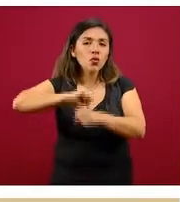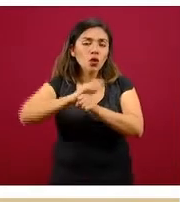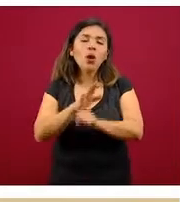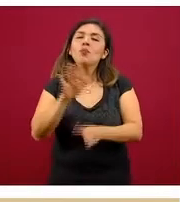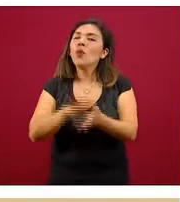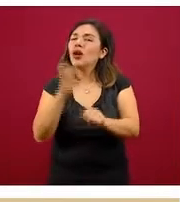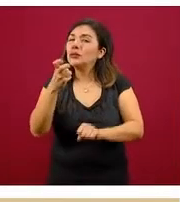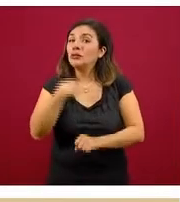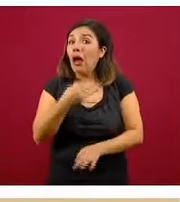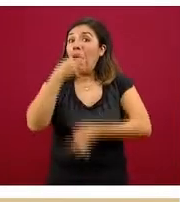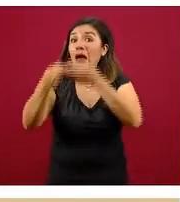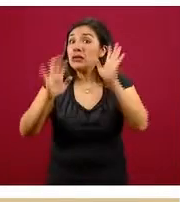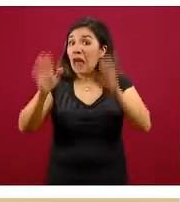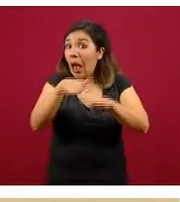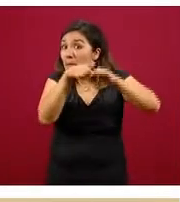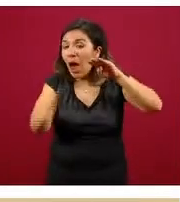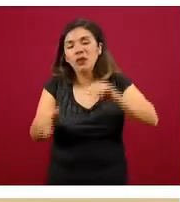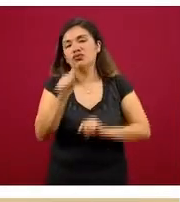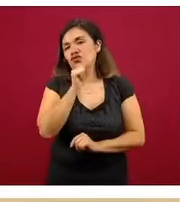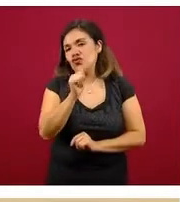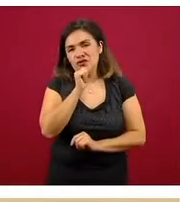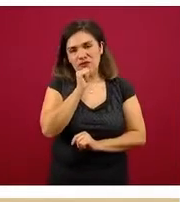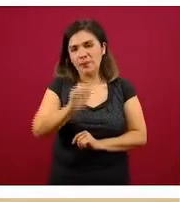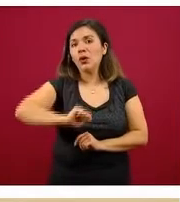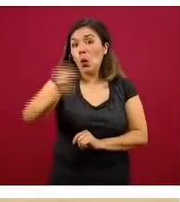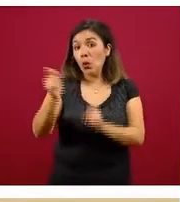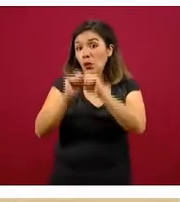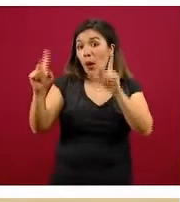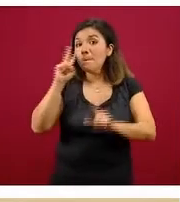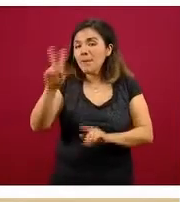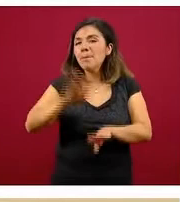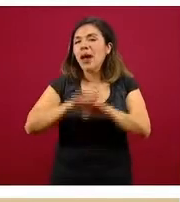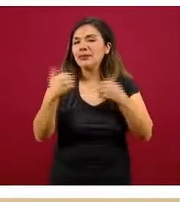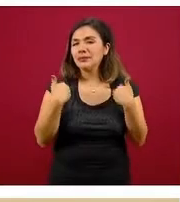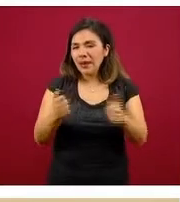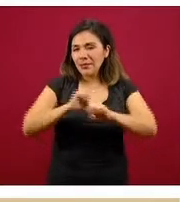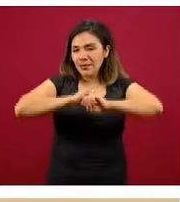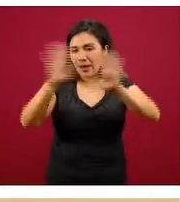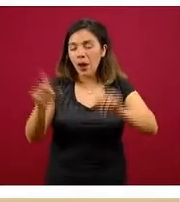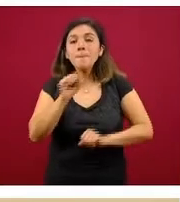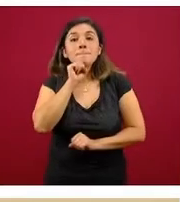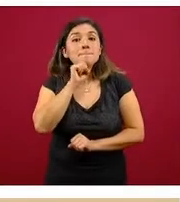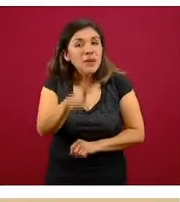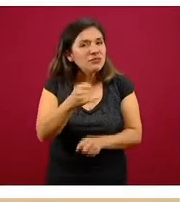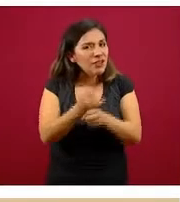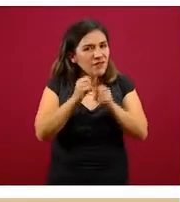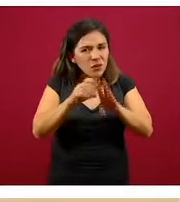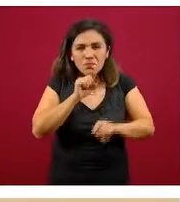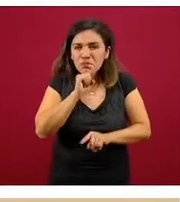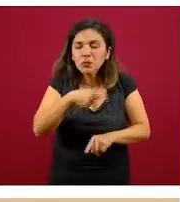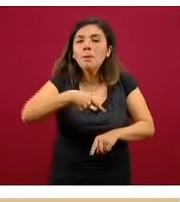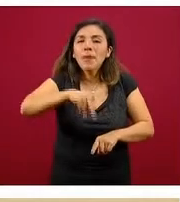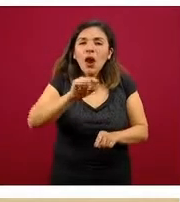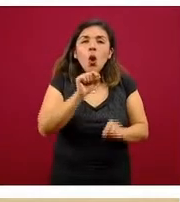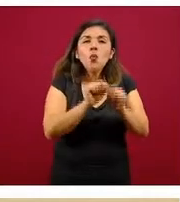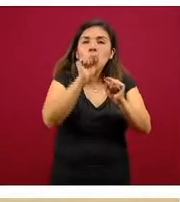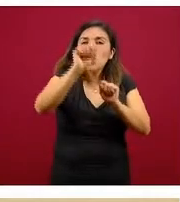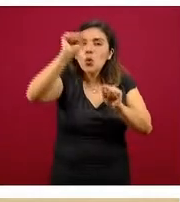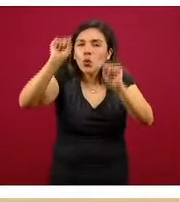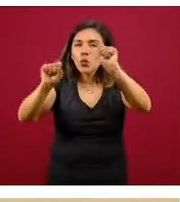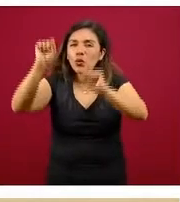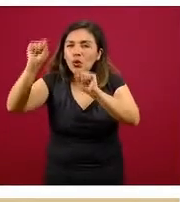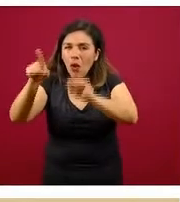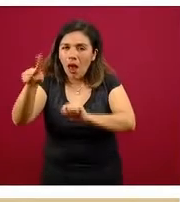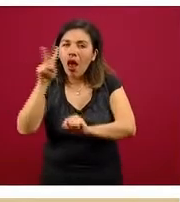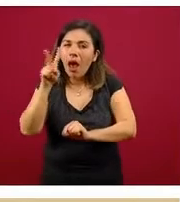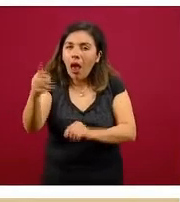tomándolo todavía con precaución. Si vemos la siguiente diapositiva lo veremos más claramente, es la misma información pero en líneas y puntos